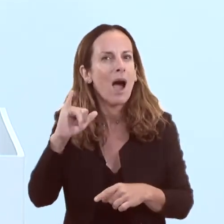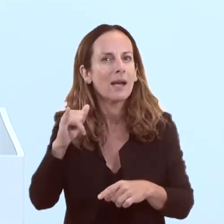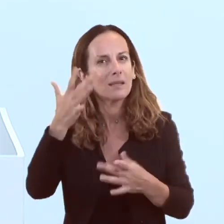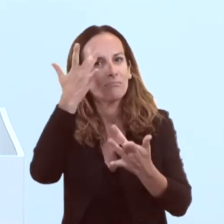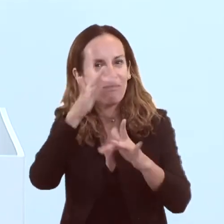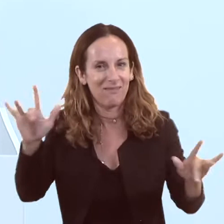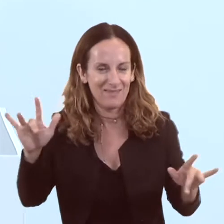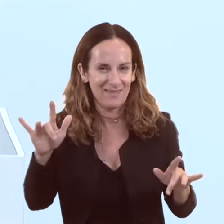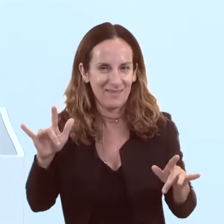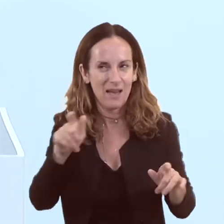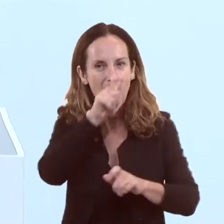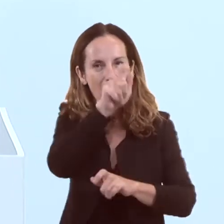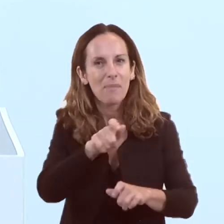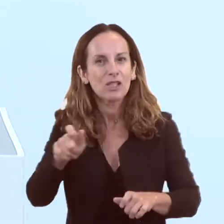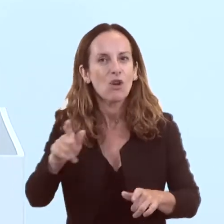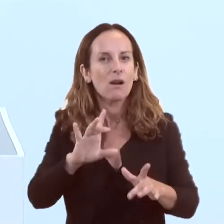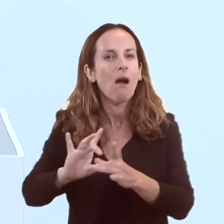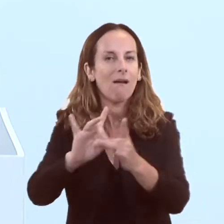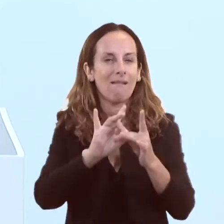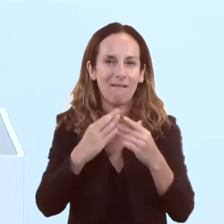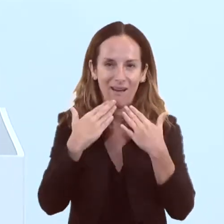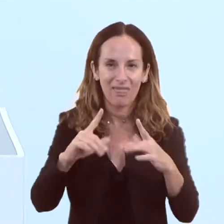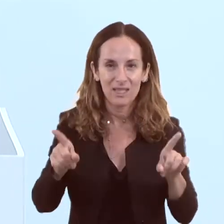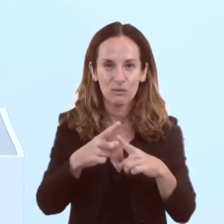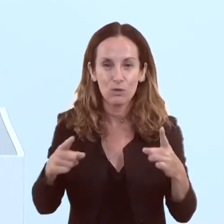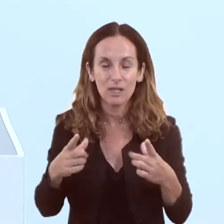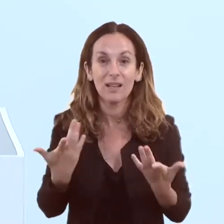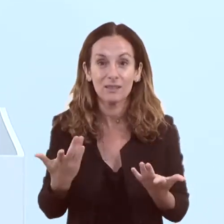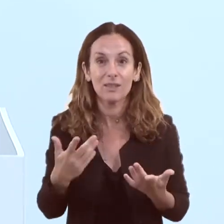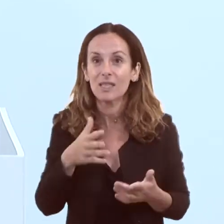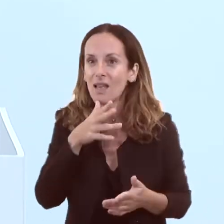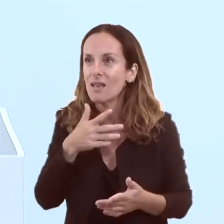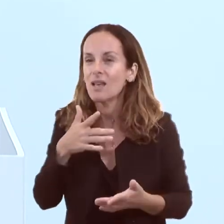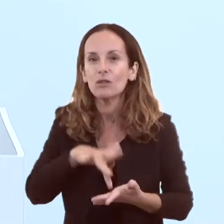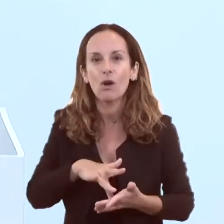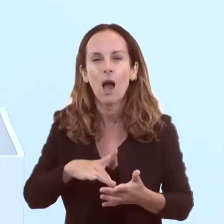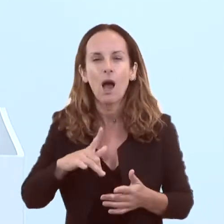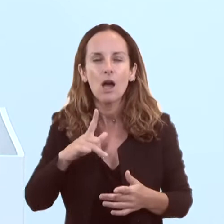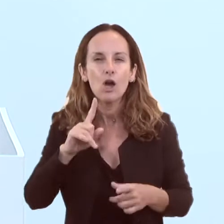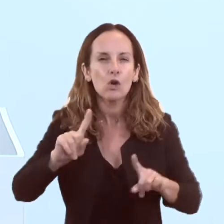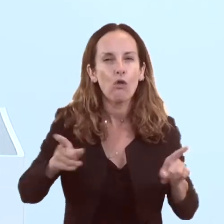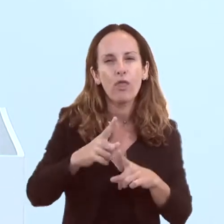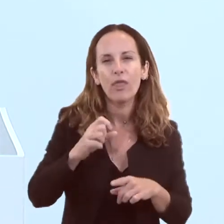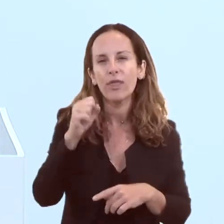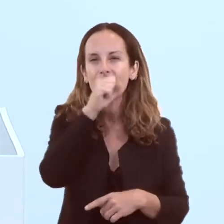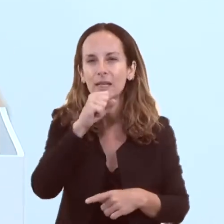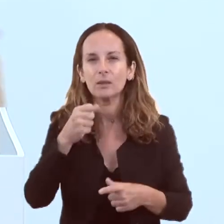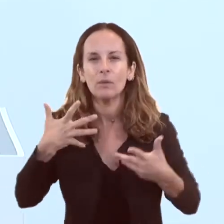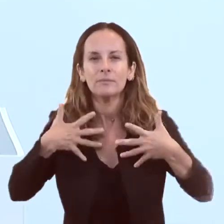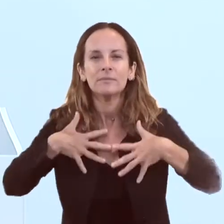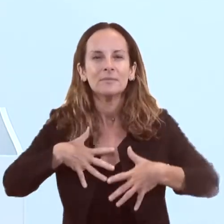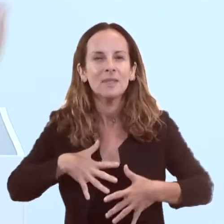personas entonces en ese momento de euforia en la que vivimos un concierto y si encima lo vivimos